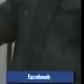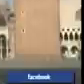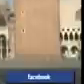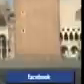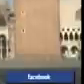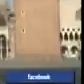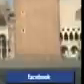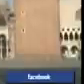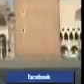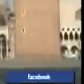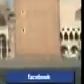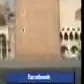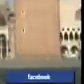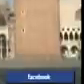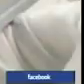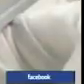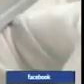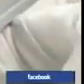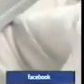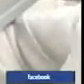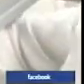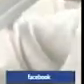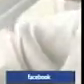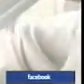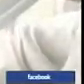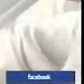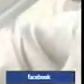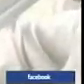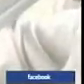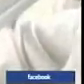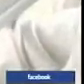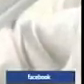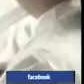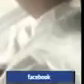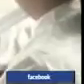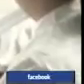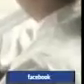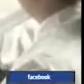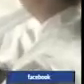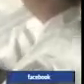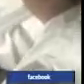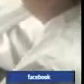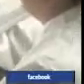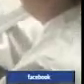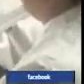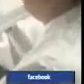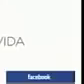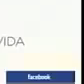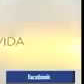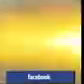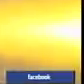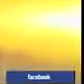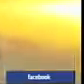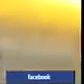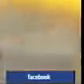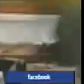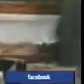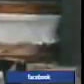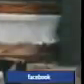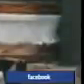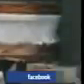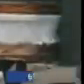del 30% de pruebas diagnosticadas del coronavirus arrojan resultados erróneos.